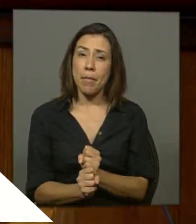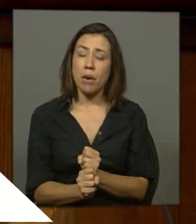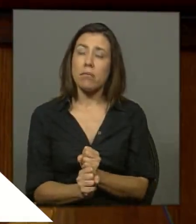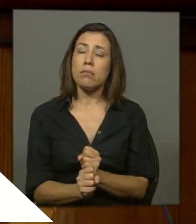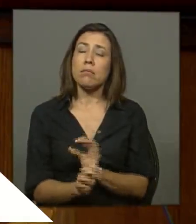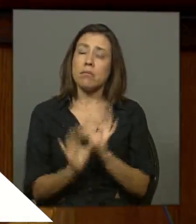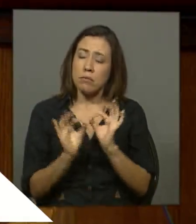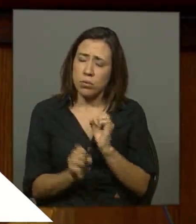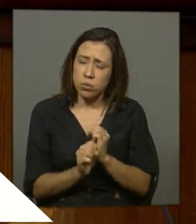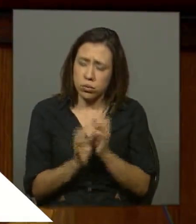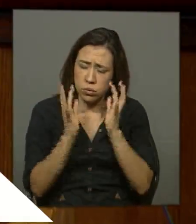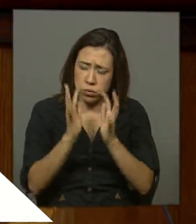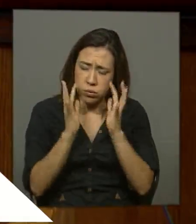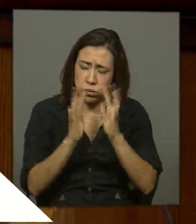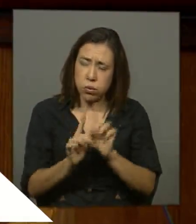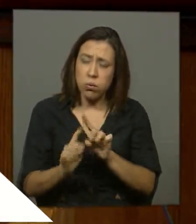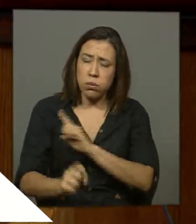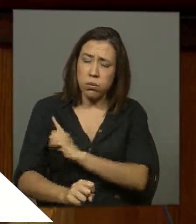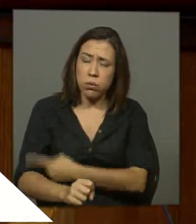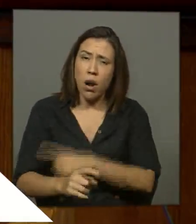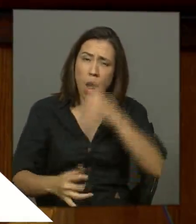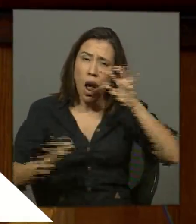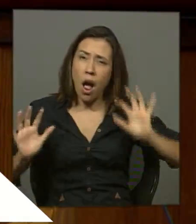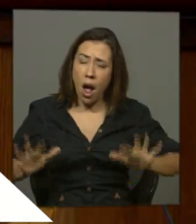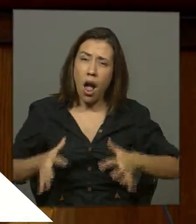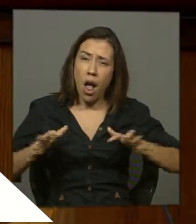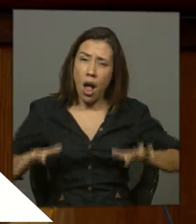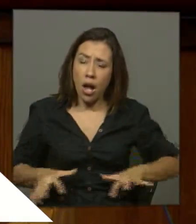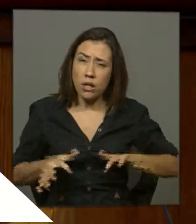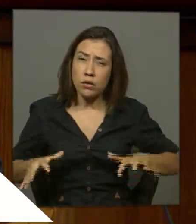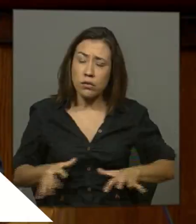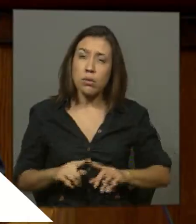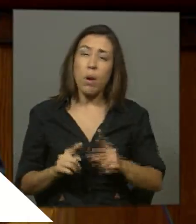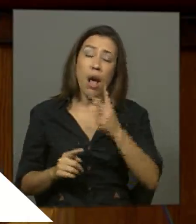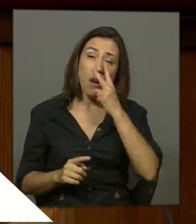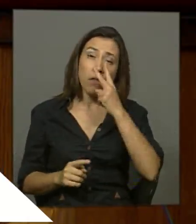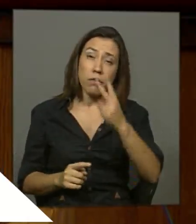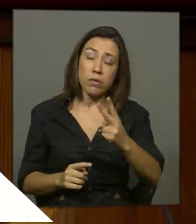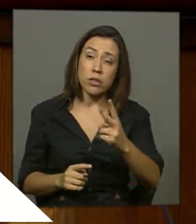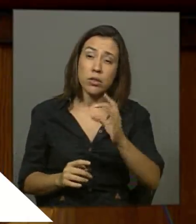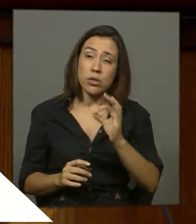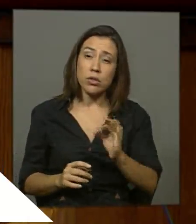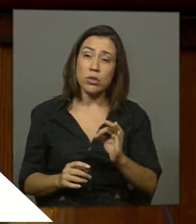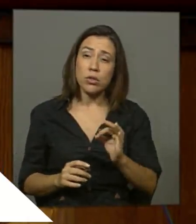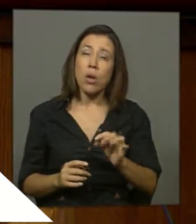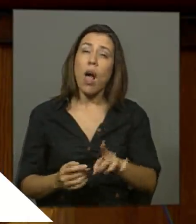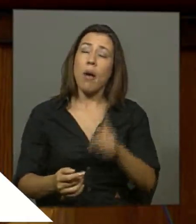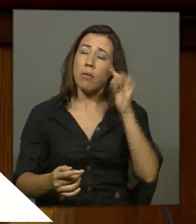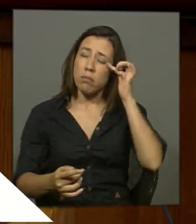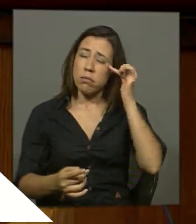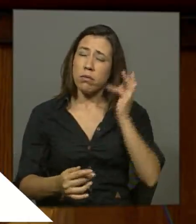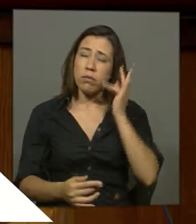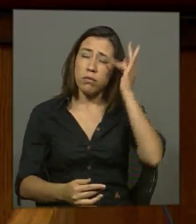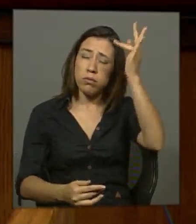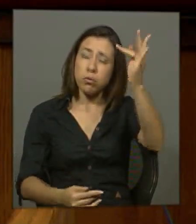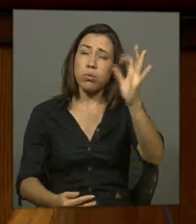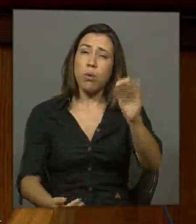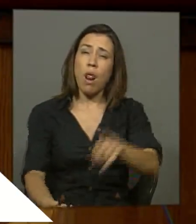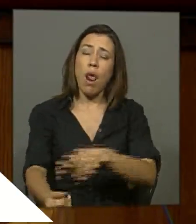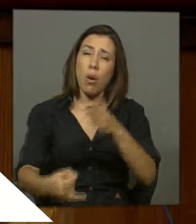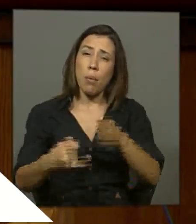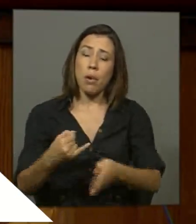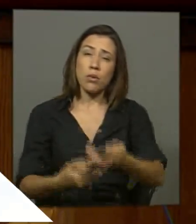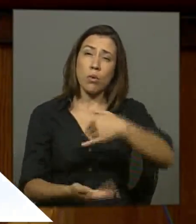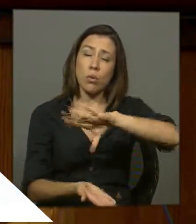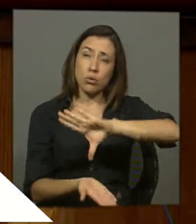abnegación con coraje y con esfuerzo y con una visión repito de largo plazo mirando hacia el futuro de